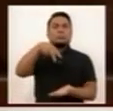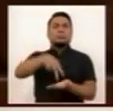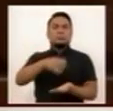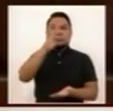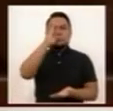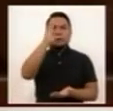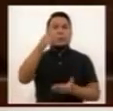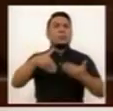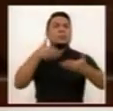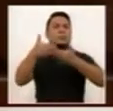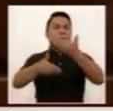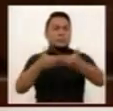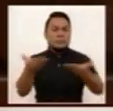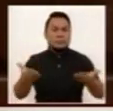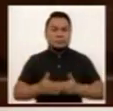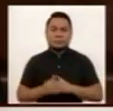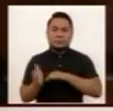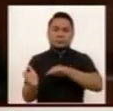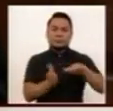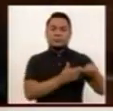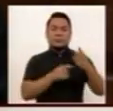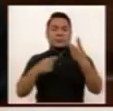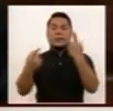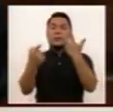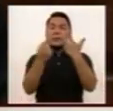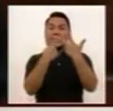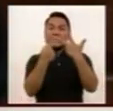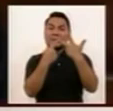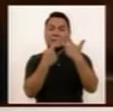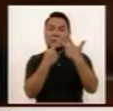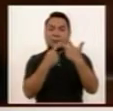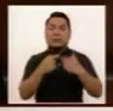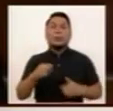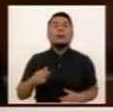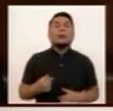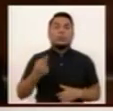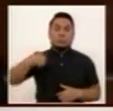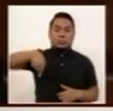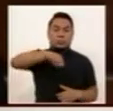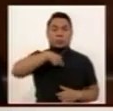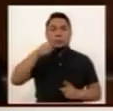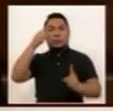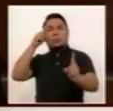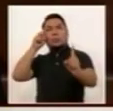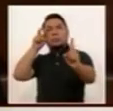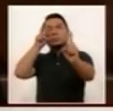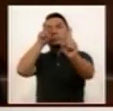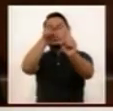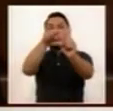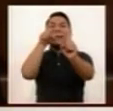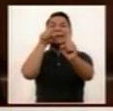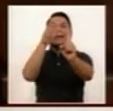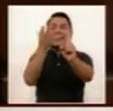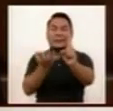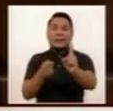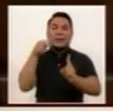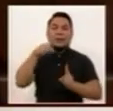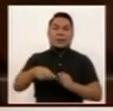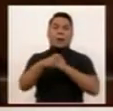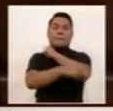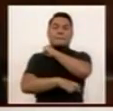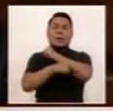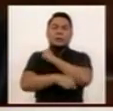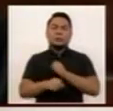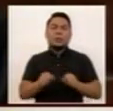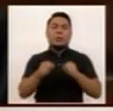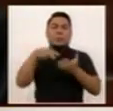Tercero, nuestro horizonte es el de un país estable, con